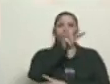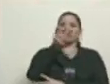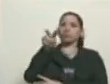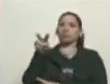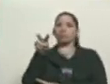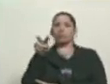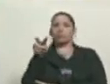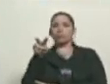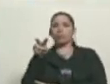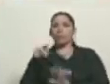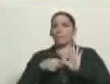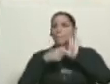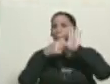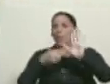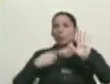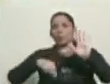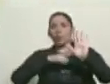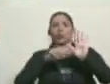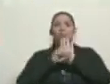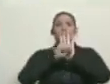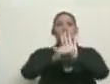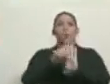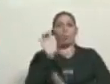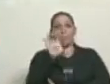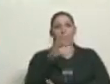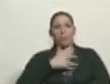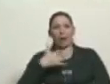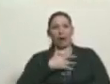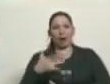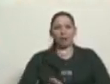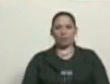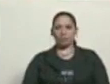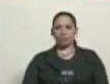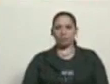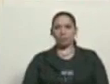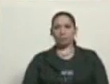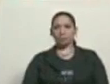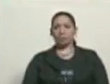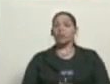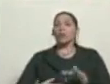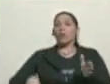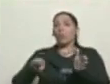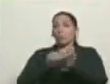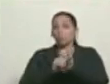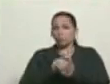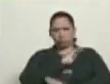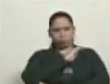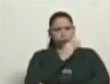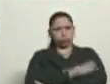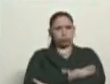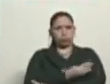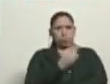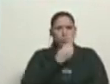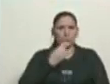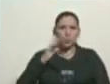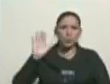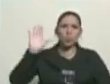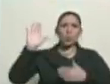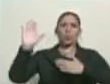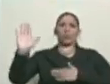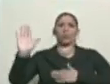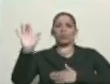a mostrar nuestros símbolos patrios, a reafirmar nuestro compromiso de